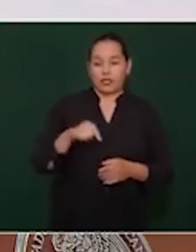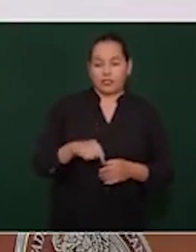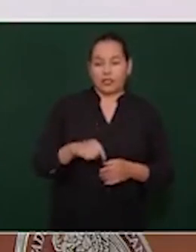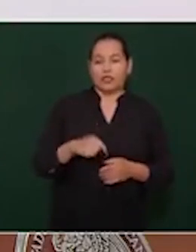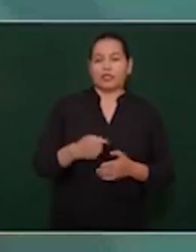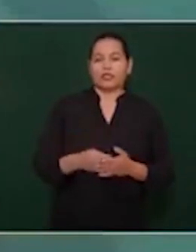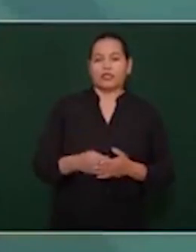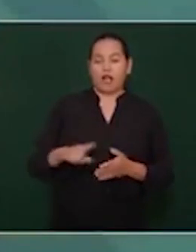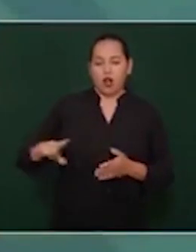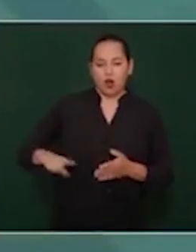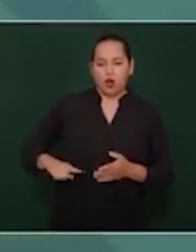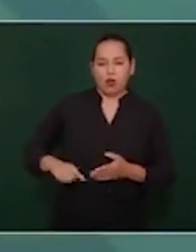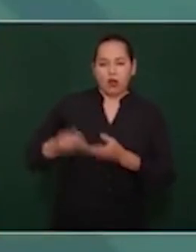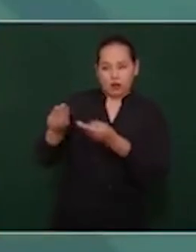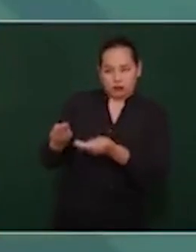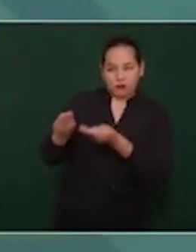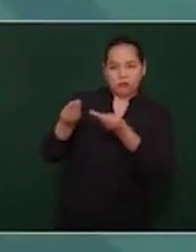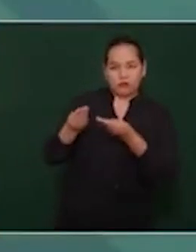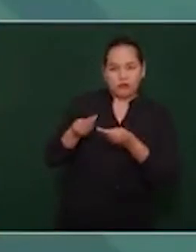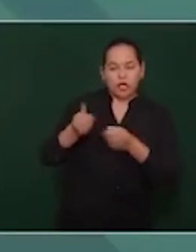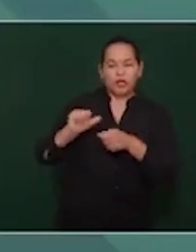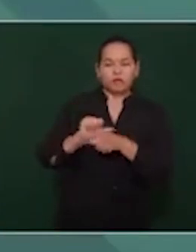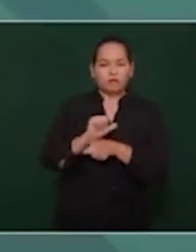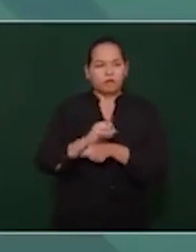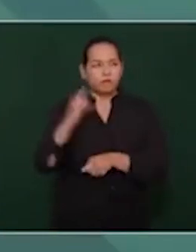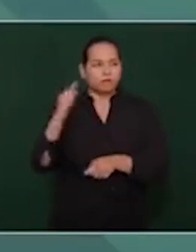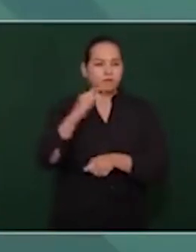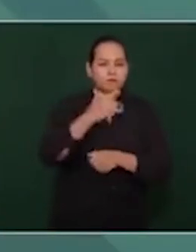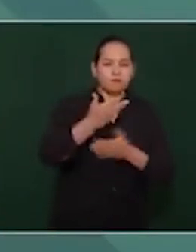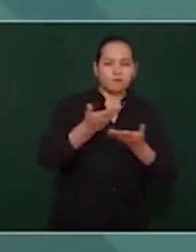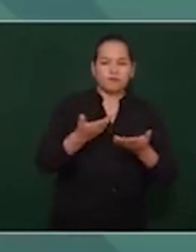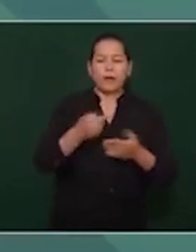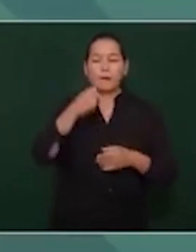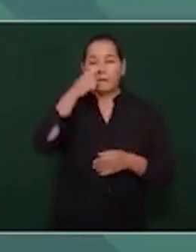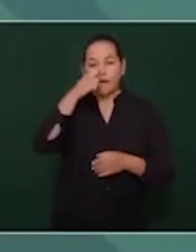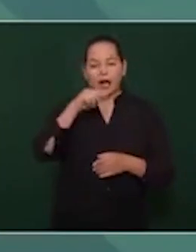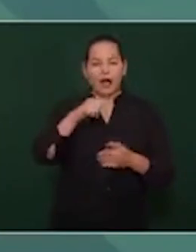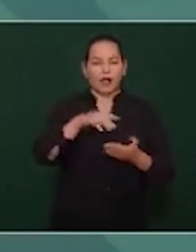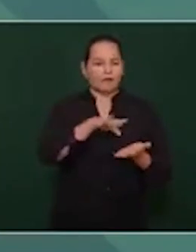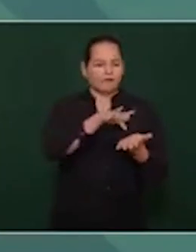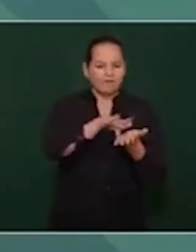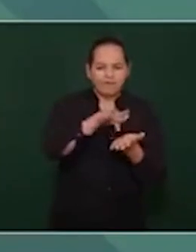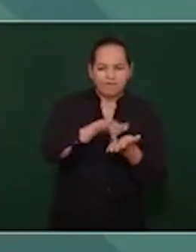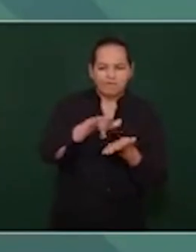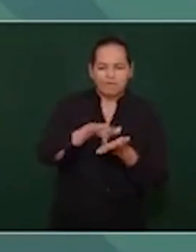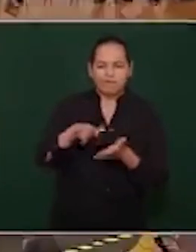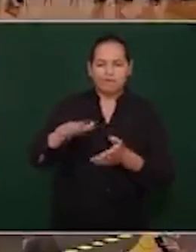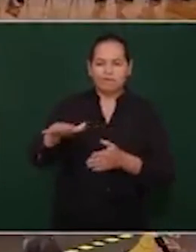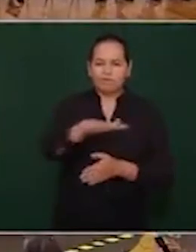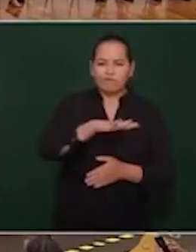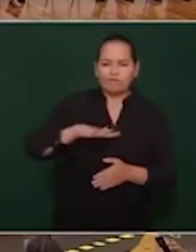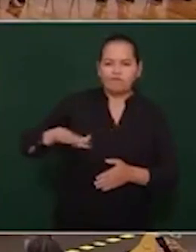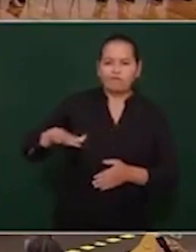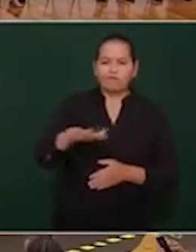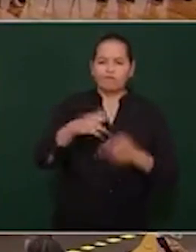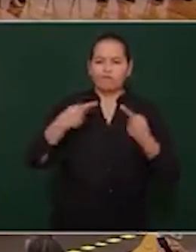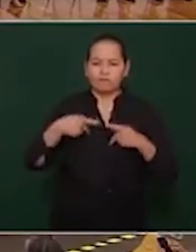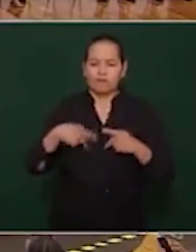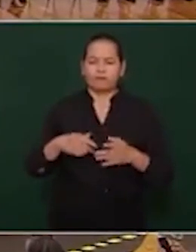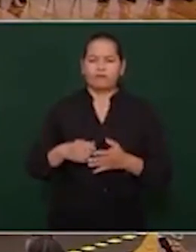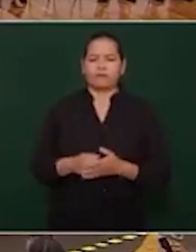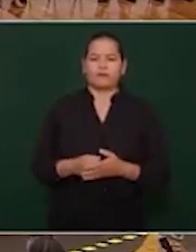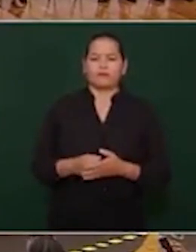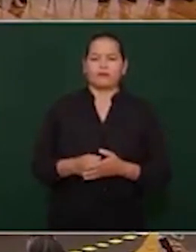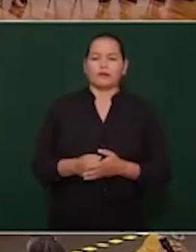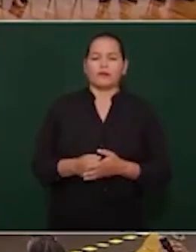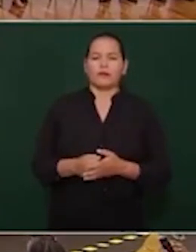nos proporciona esos vehículos para poder operarlos y auxiliar a la población. Alrededor de